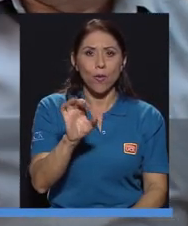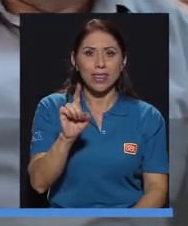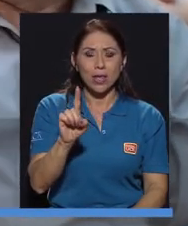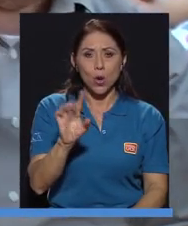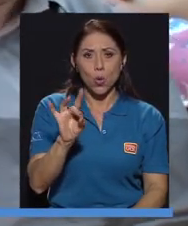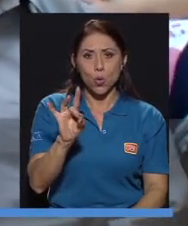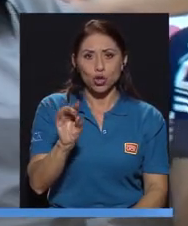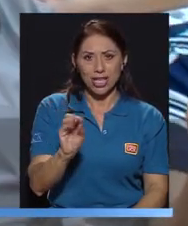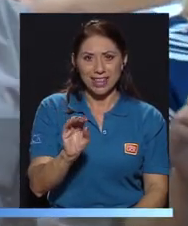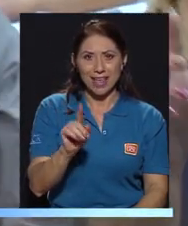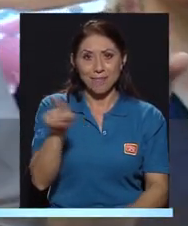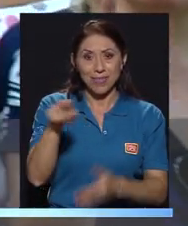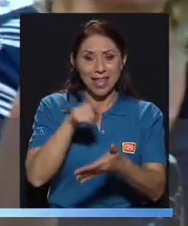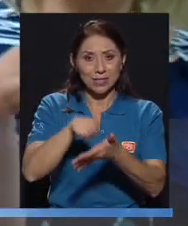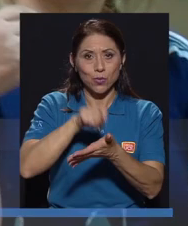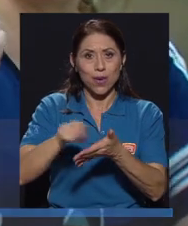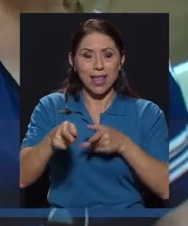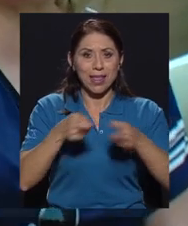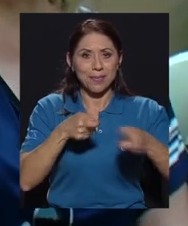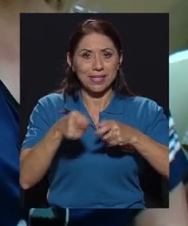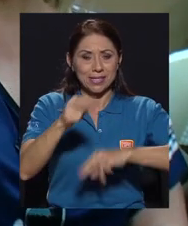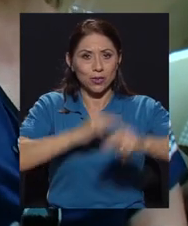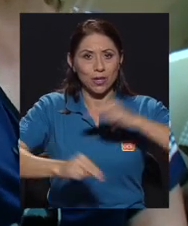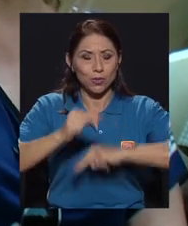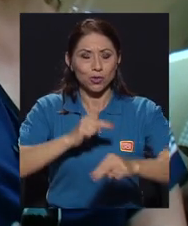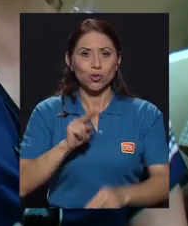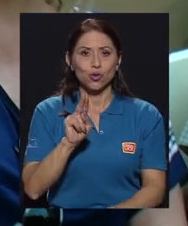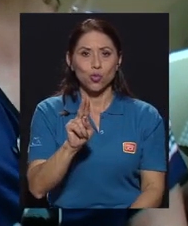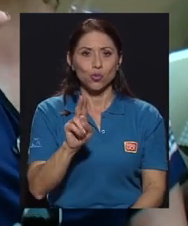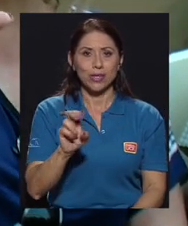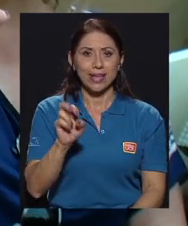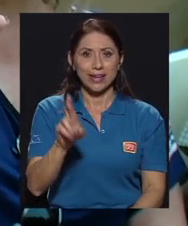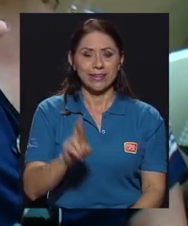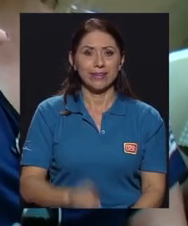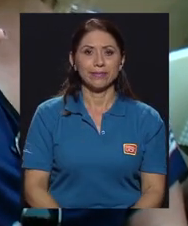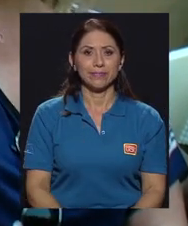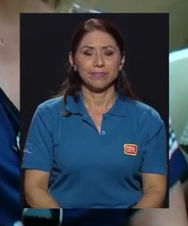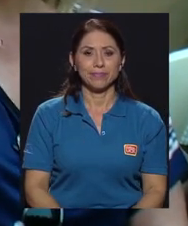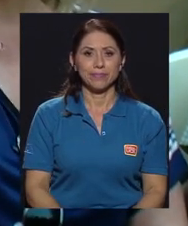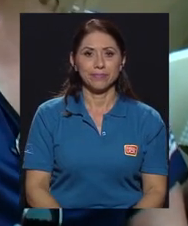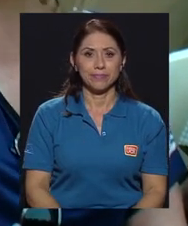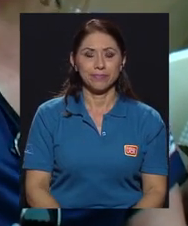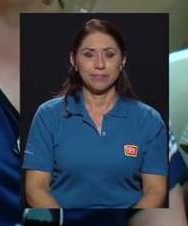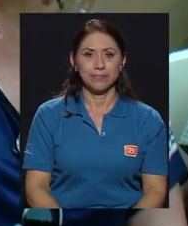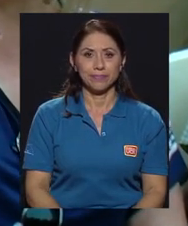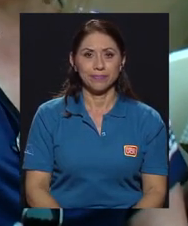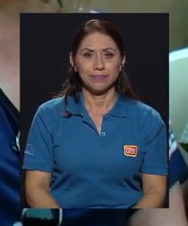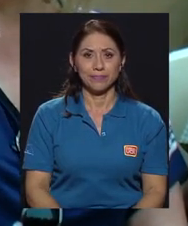2511-9180, de la Escuela de Administración de Negocios de la UCR.